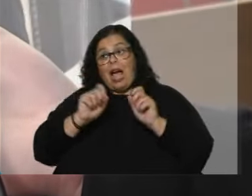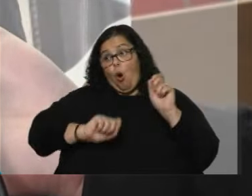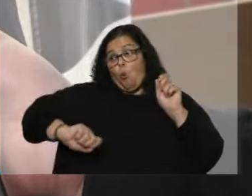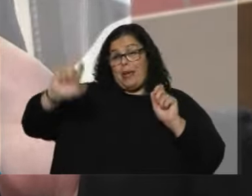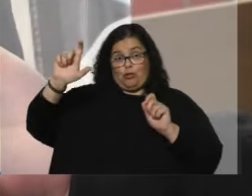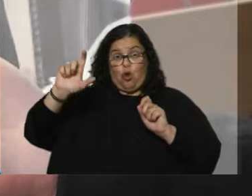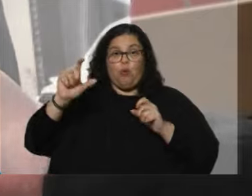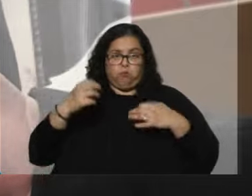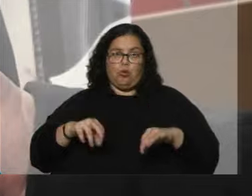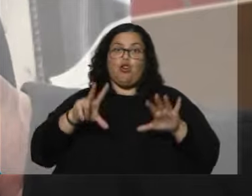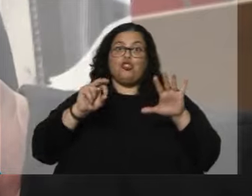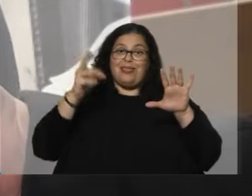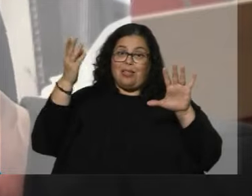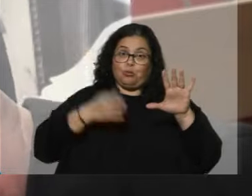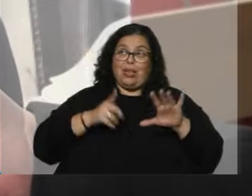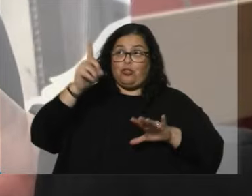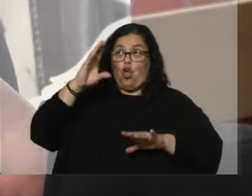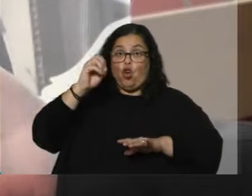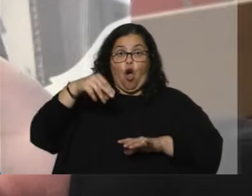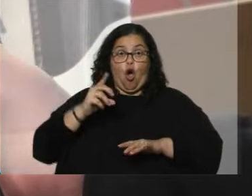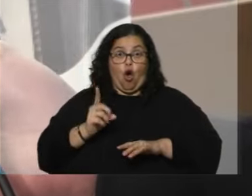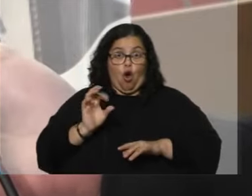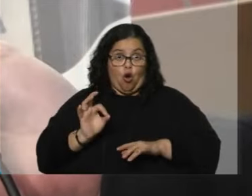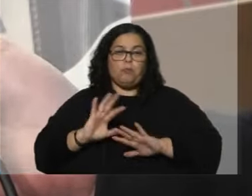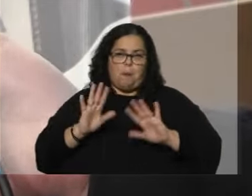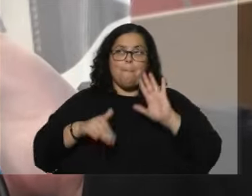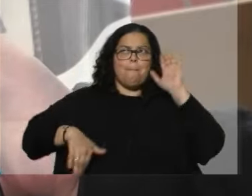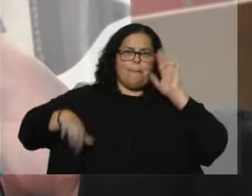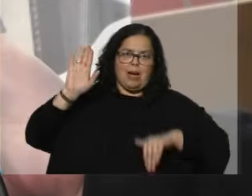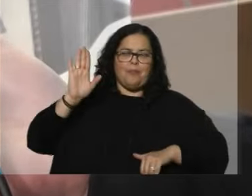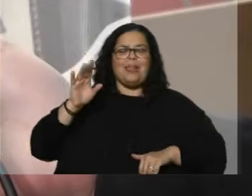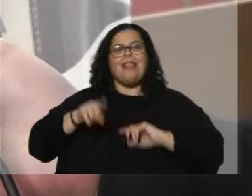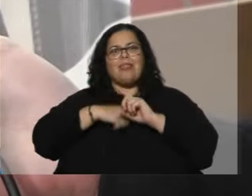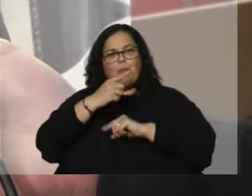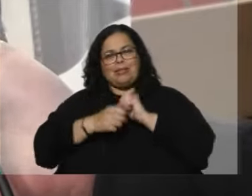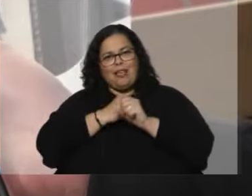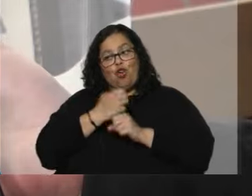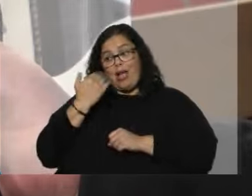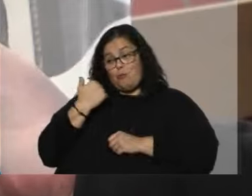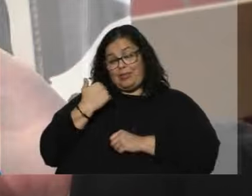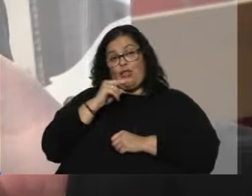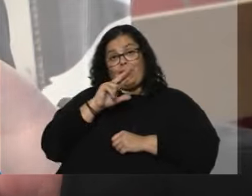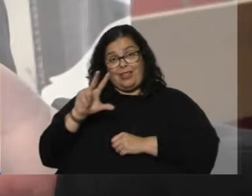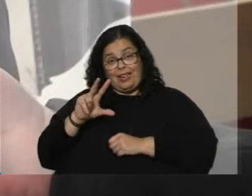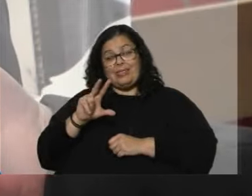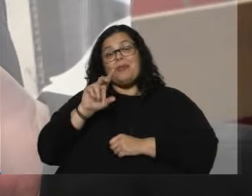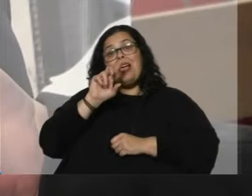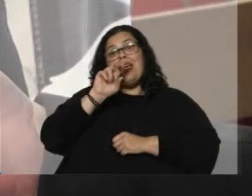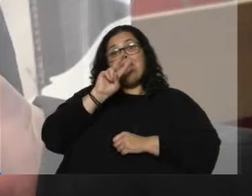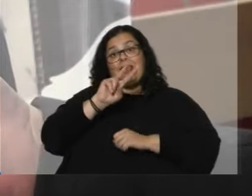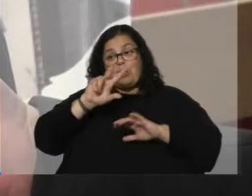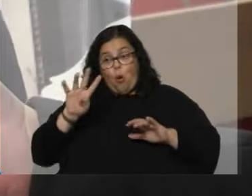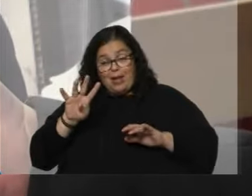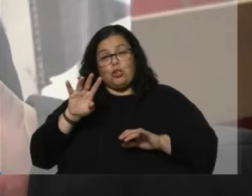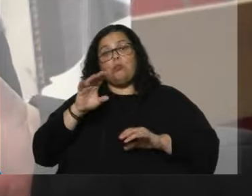el Congo, con un importante subregistro por todo lo que hablamos hace un rato. Y 2024-2023 hubo un 120% de aumento. Es decir, que el